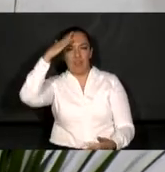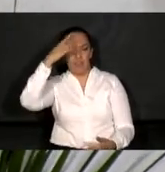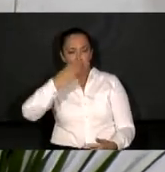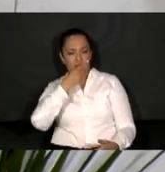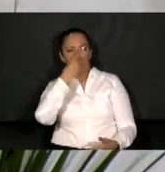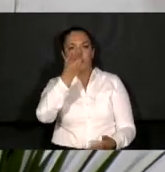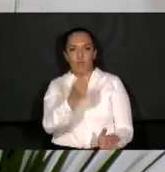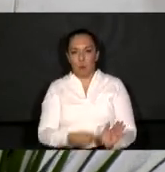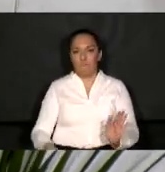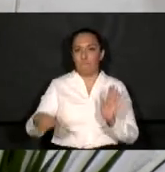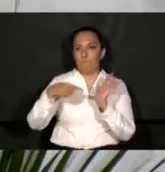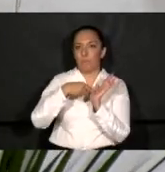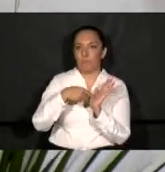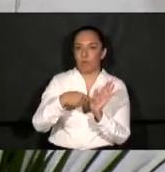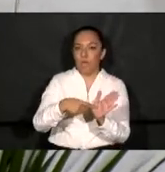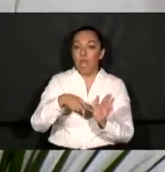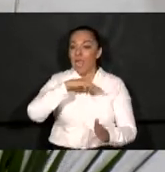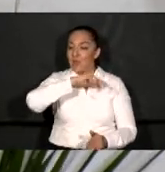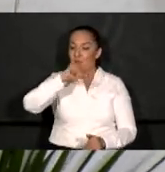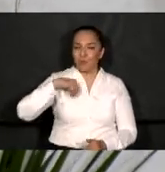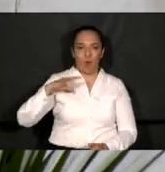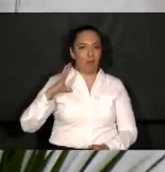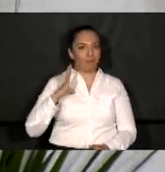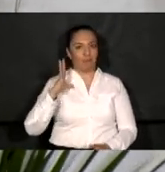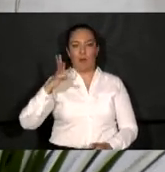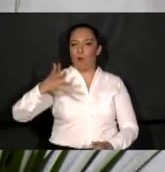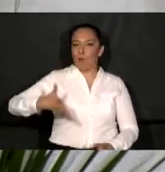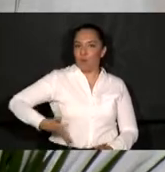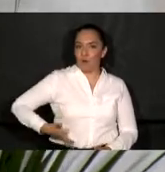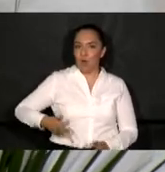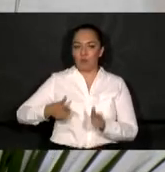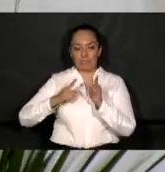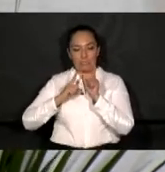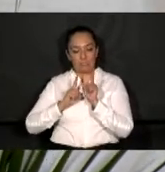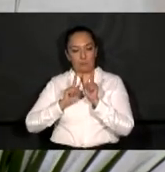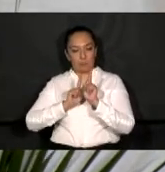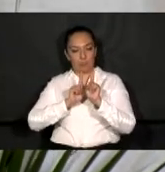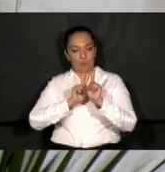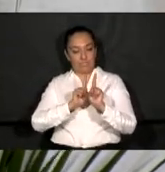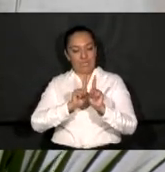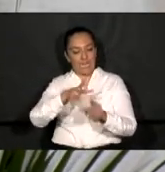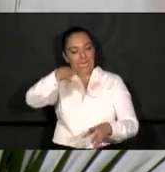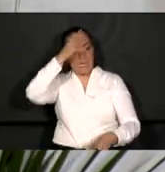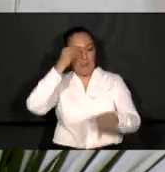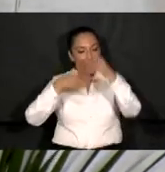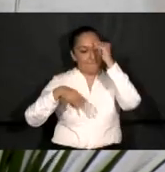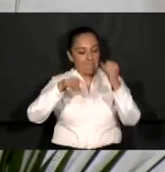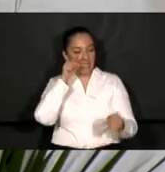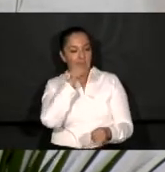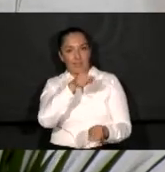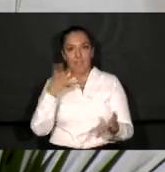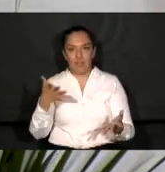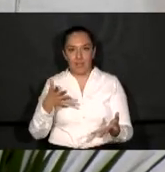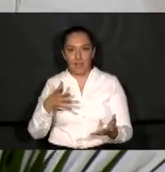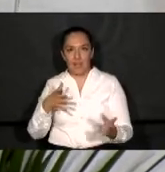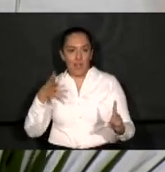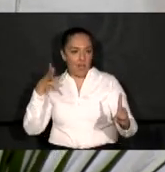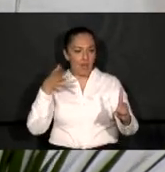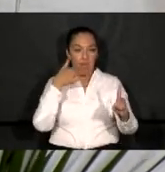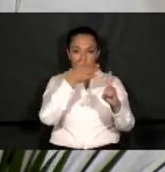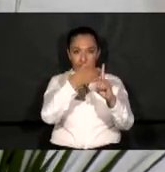nos sentimos profundamente orgullosos de haber seguido sus pasos y de lograr lo que le impidieron a